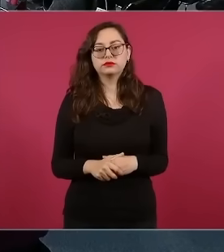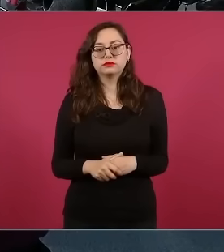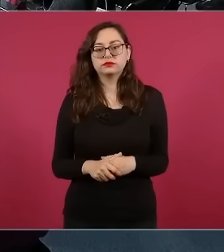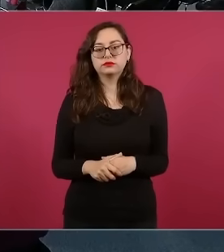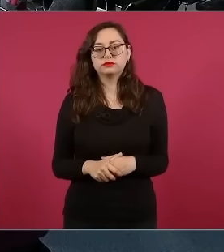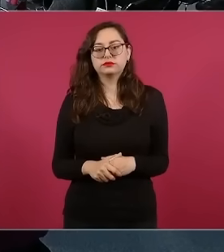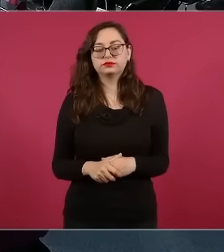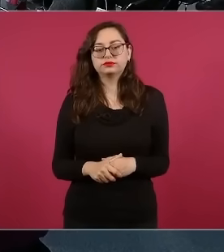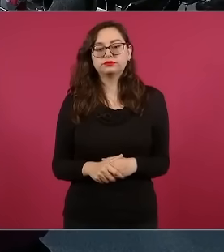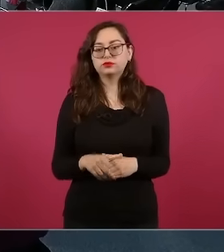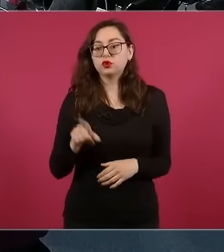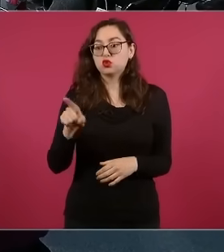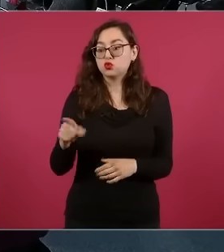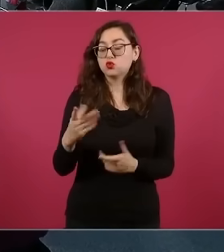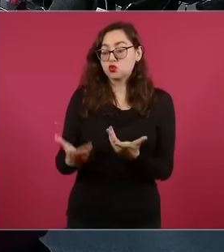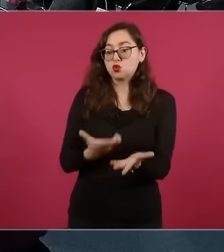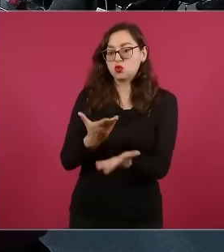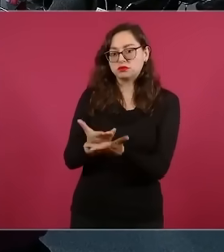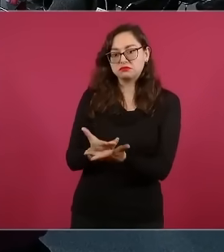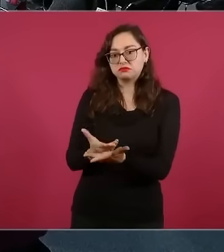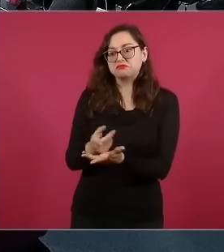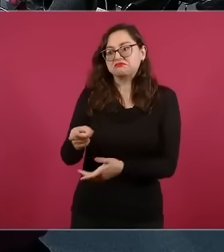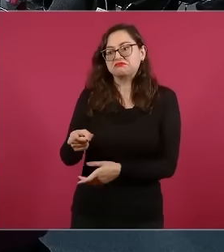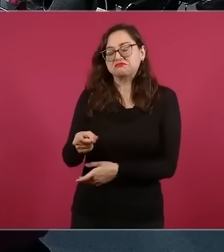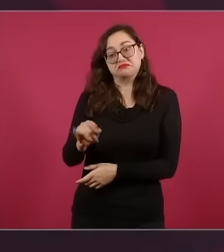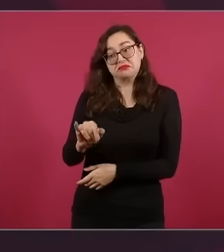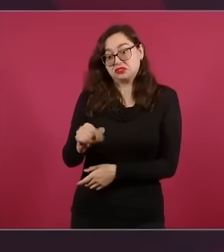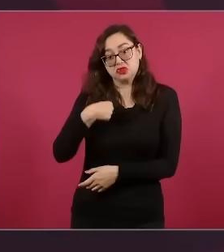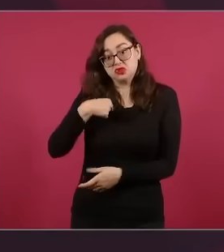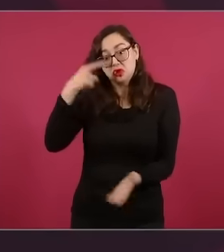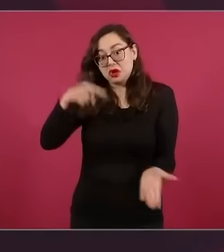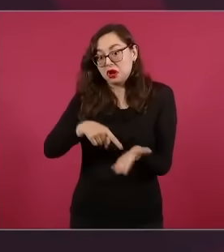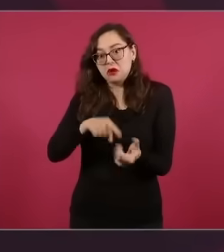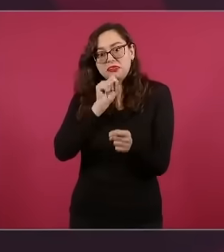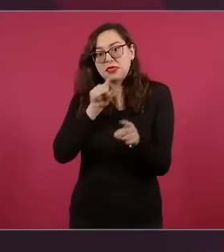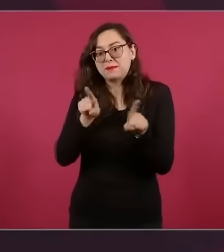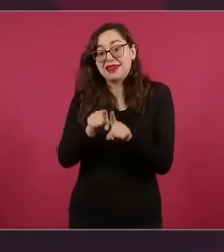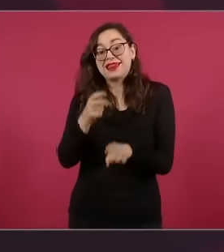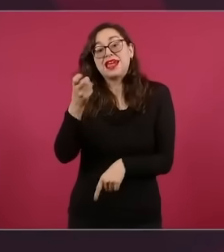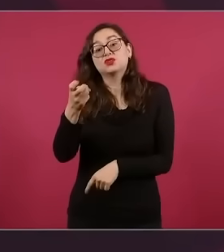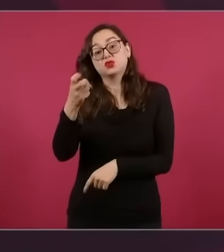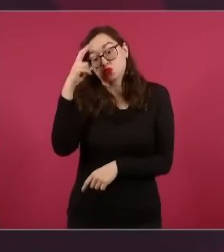creo en lo que tú planteas, es un ideal.